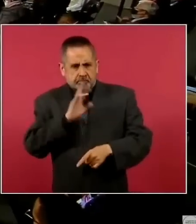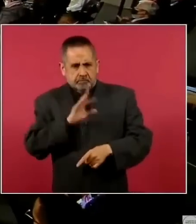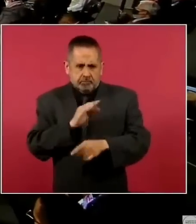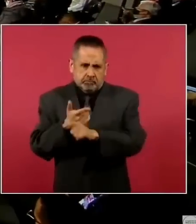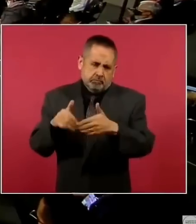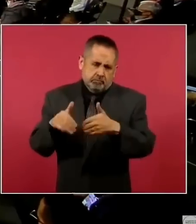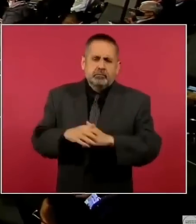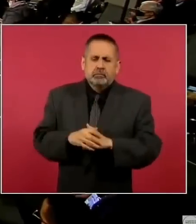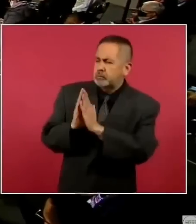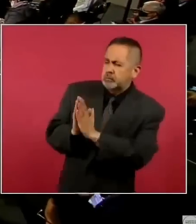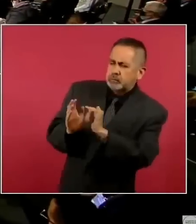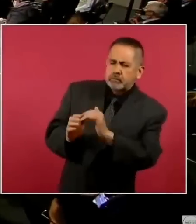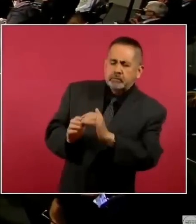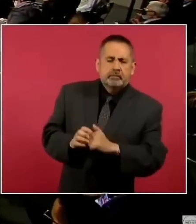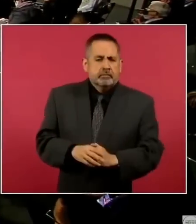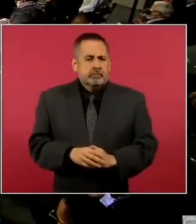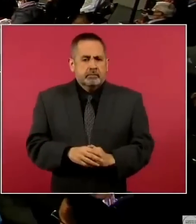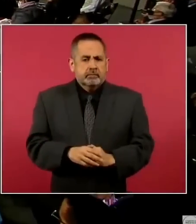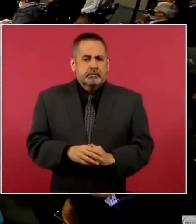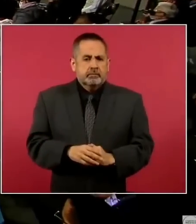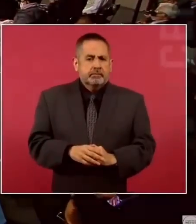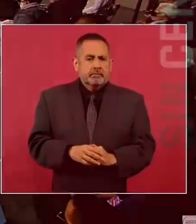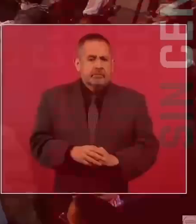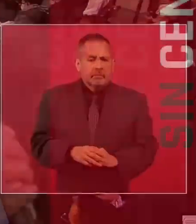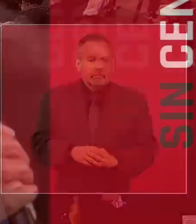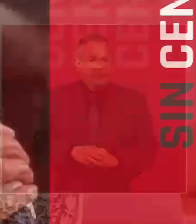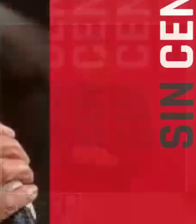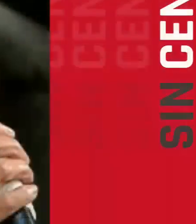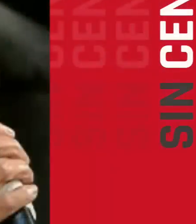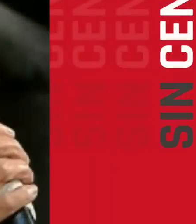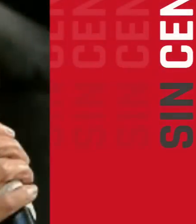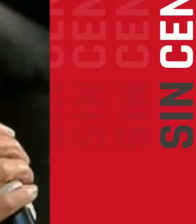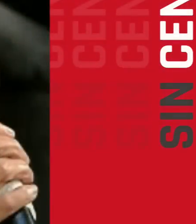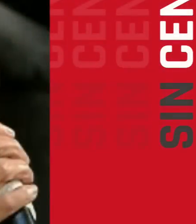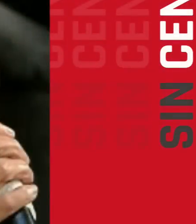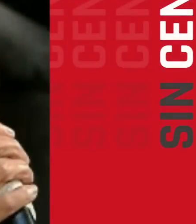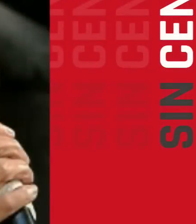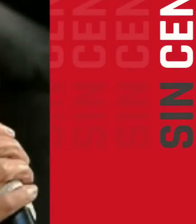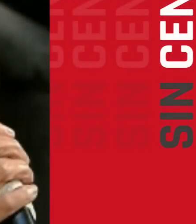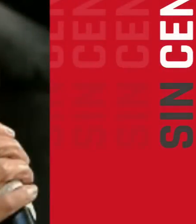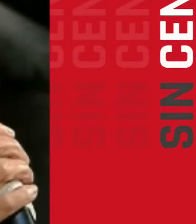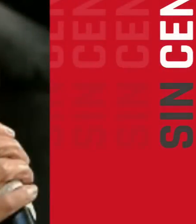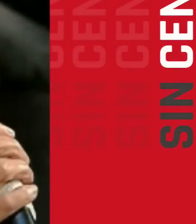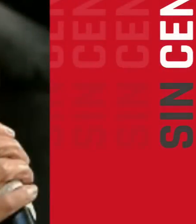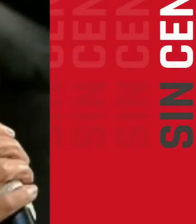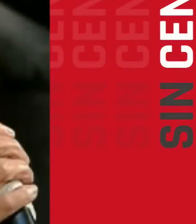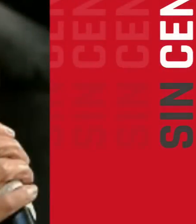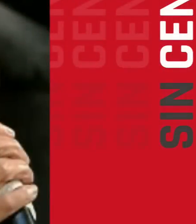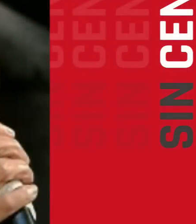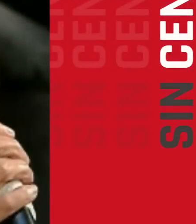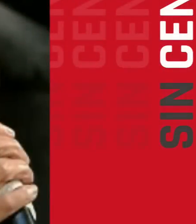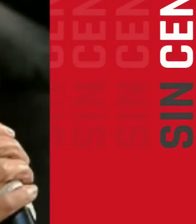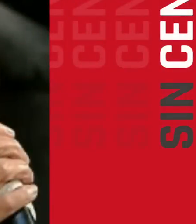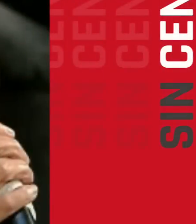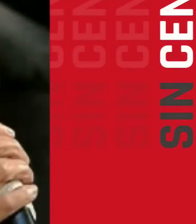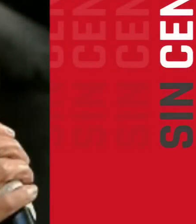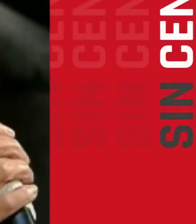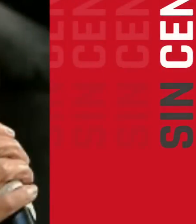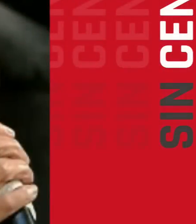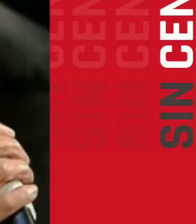es deficiente e insuficiente y cómo le va a hacer, le cuestiona, para que se convierta en un sistema de salud como el